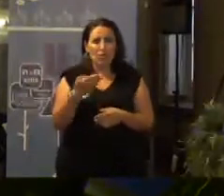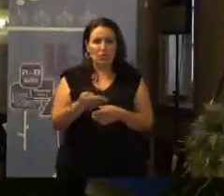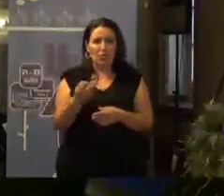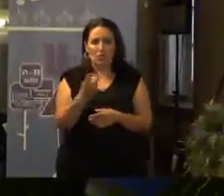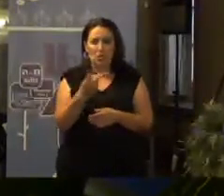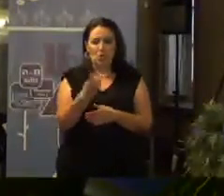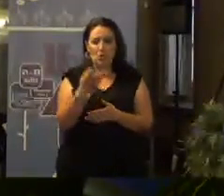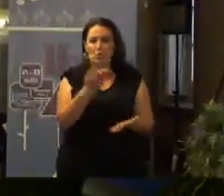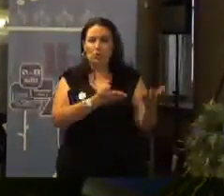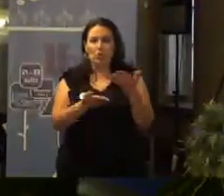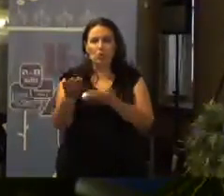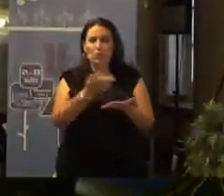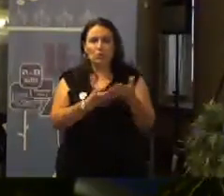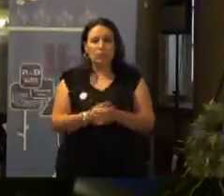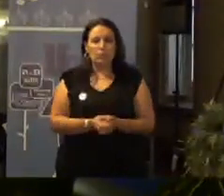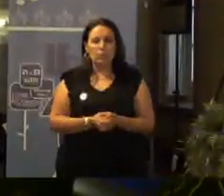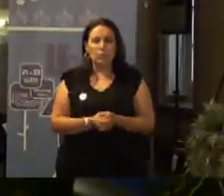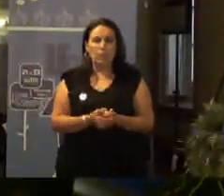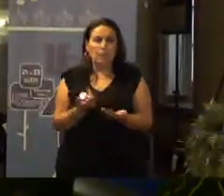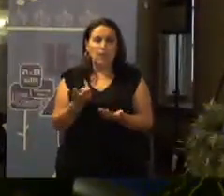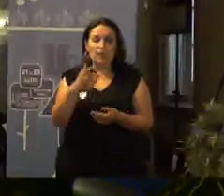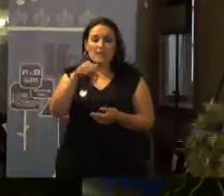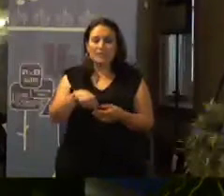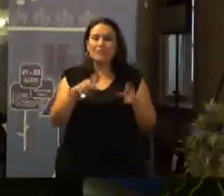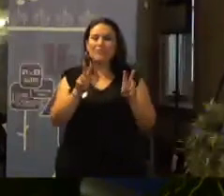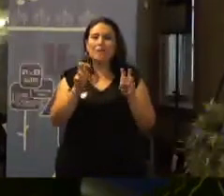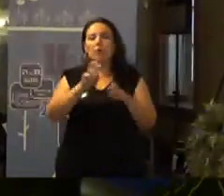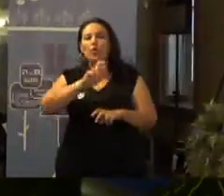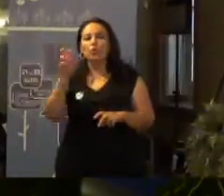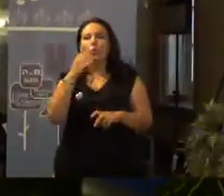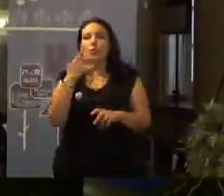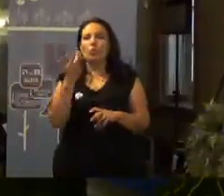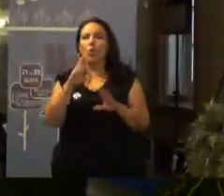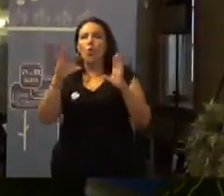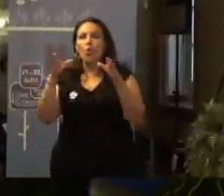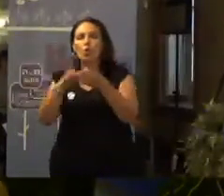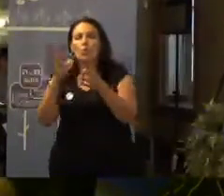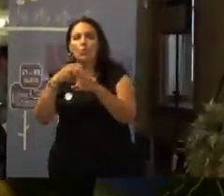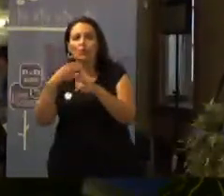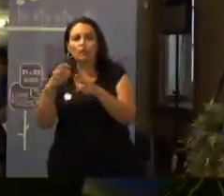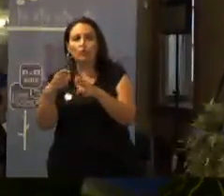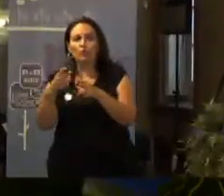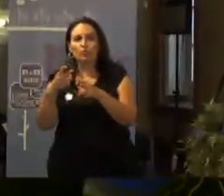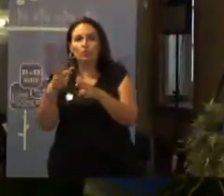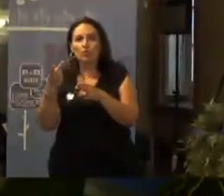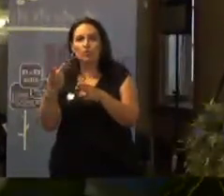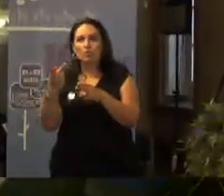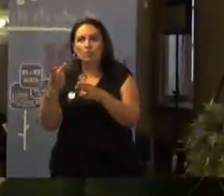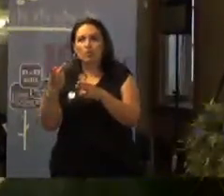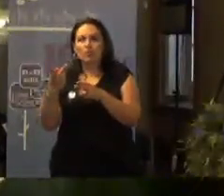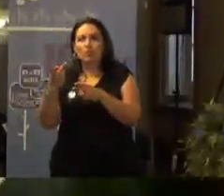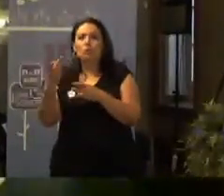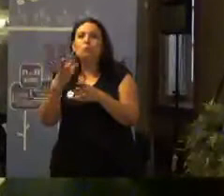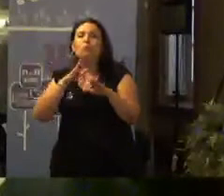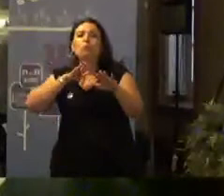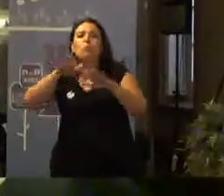de massas. Depois há aqui uma outra questão que é como é que os partidos devem lidar com os movimentos